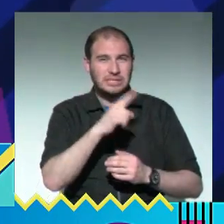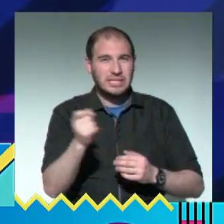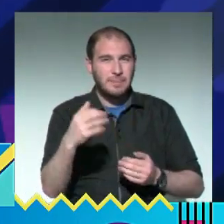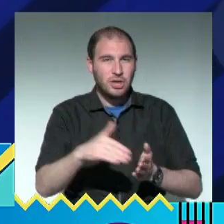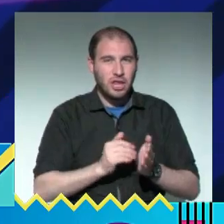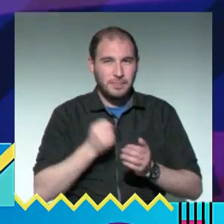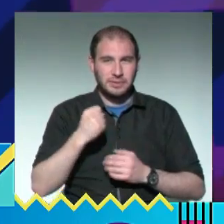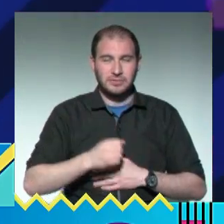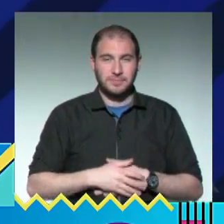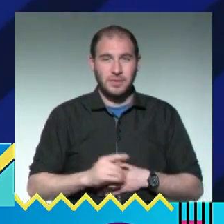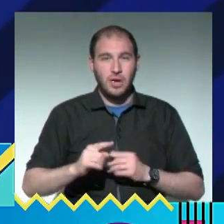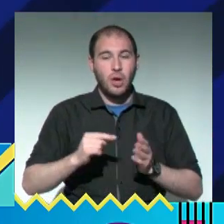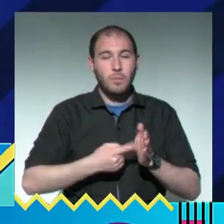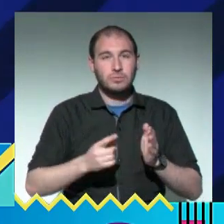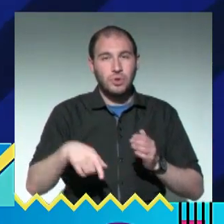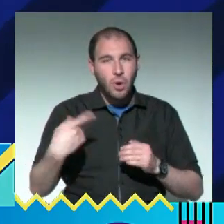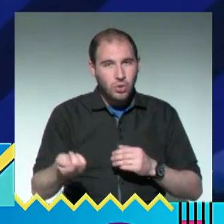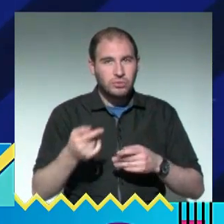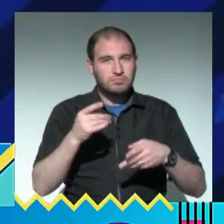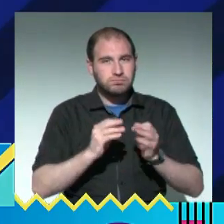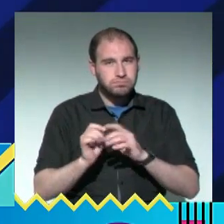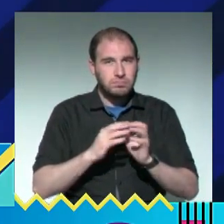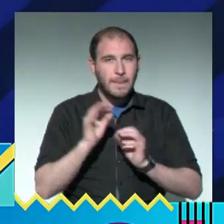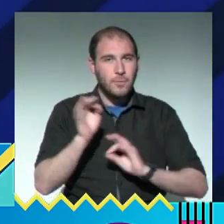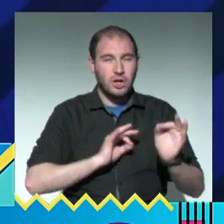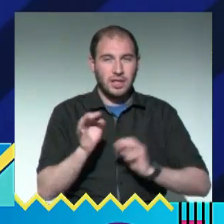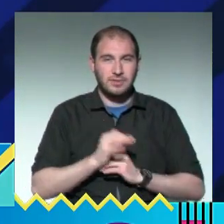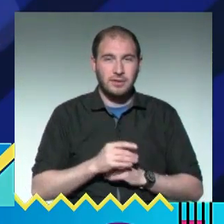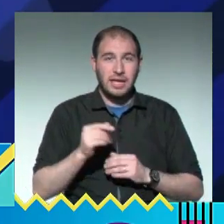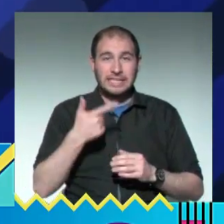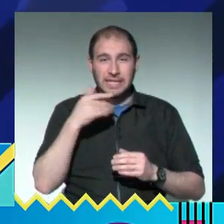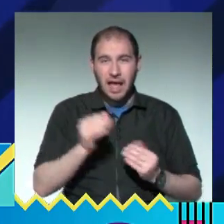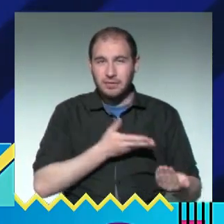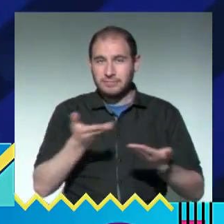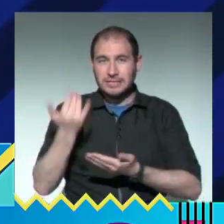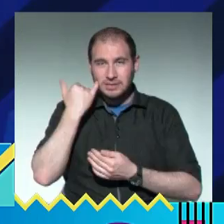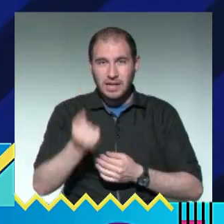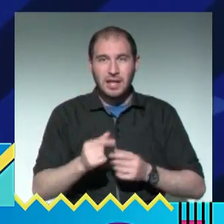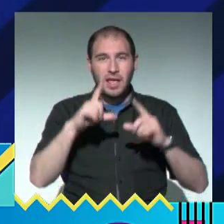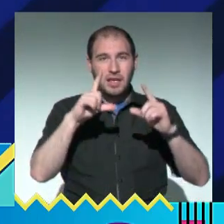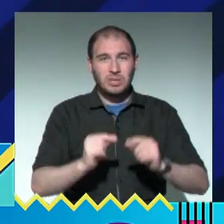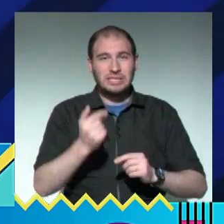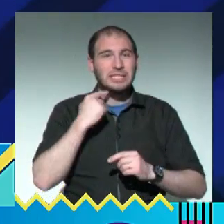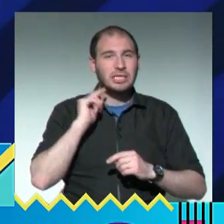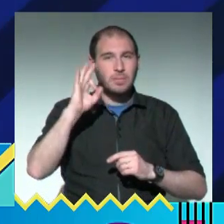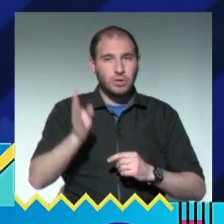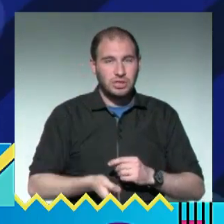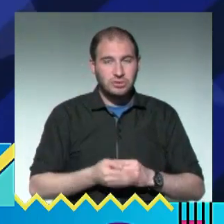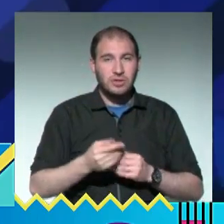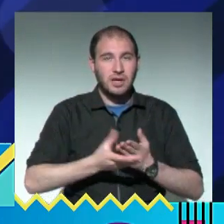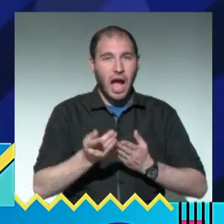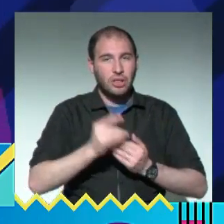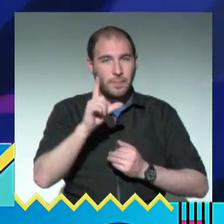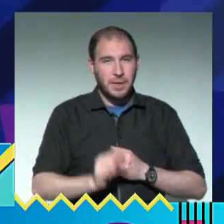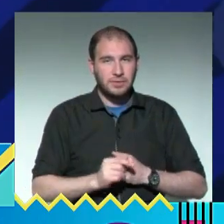millones de pesos. Otro de los puntos en los que se va a tratar este proyecto, que ya pasó al Senado, es la reducción del 13% de los